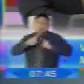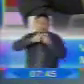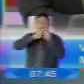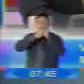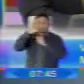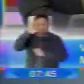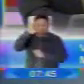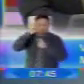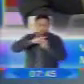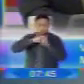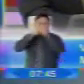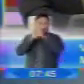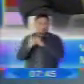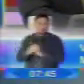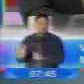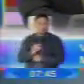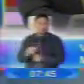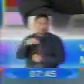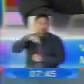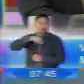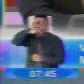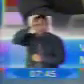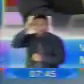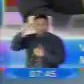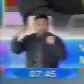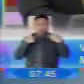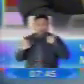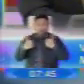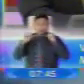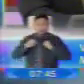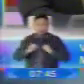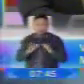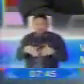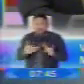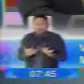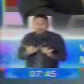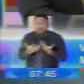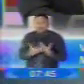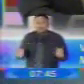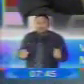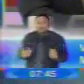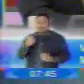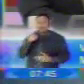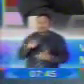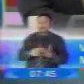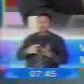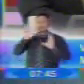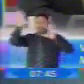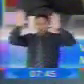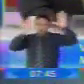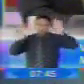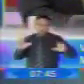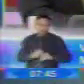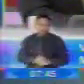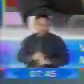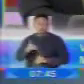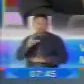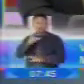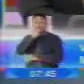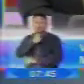esa mentalidad. De la misma manera tenemos que cambiar en el sector del arte y la cultura, cómo resolver el hecho de tener conciertos, museos,